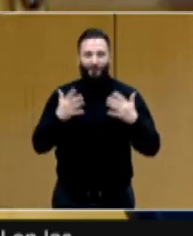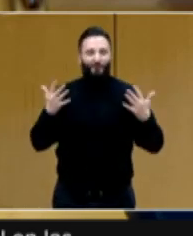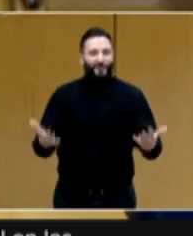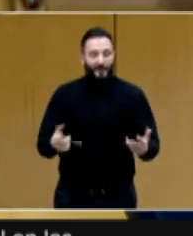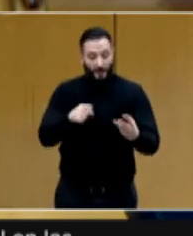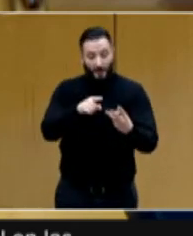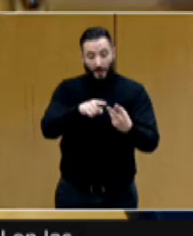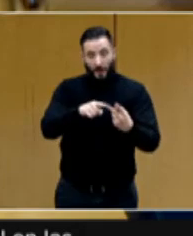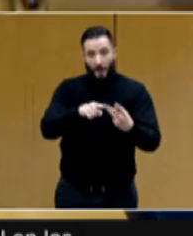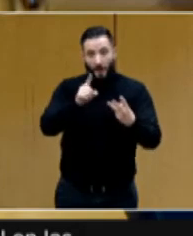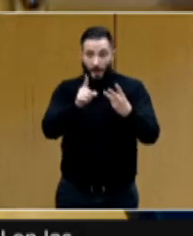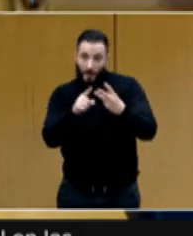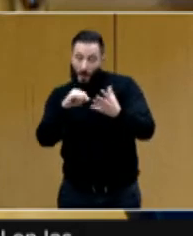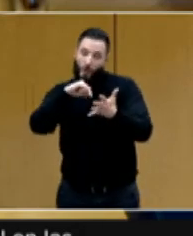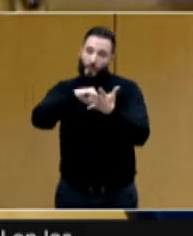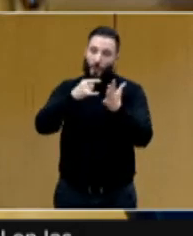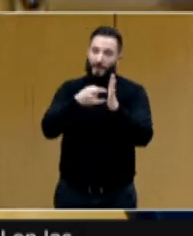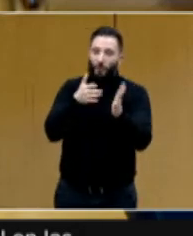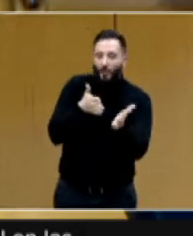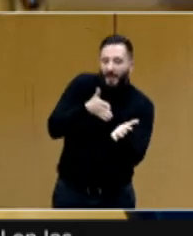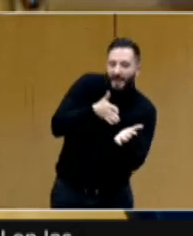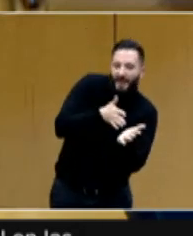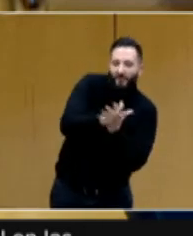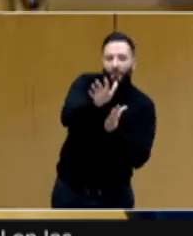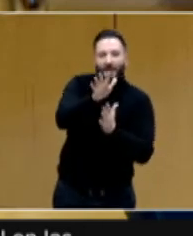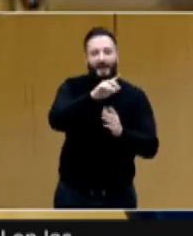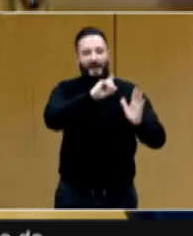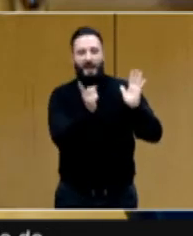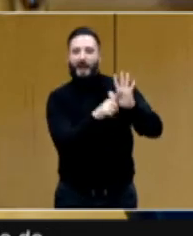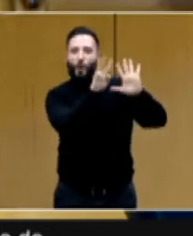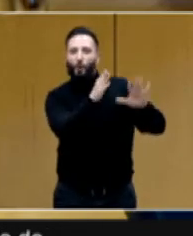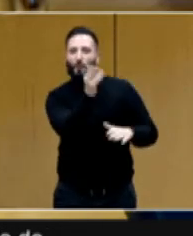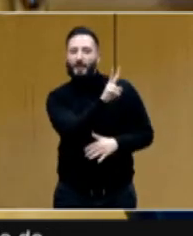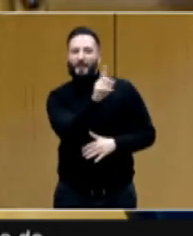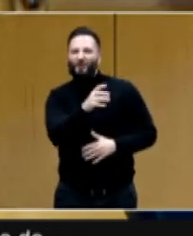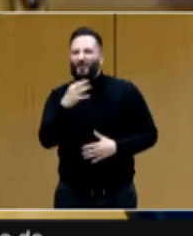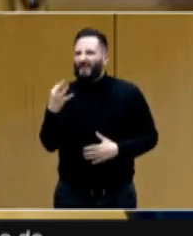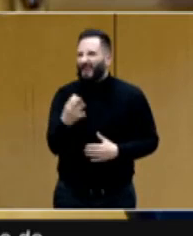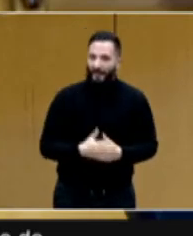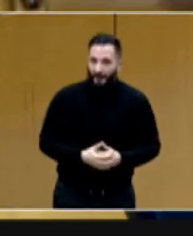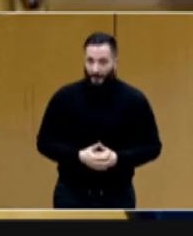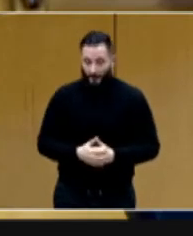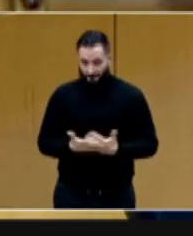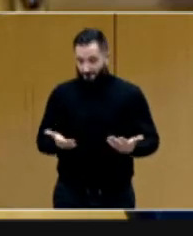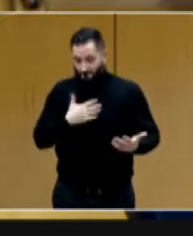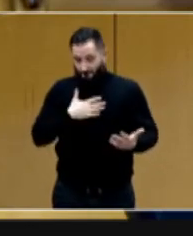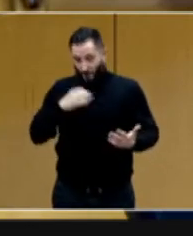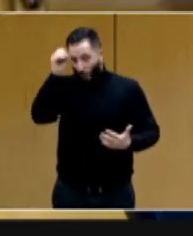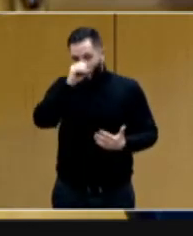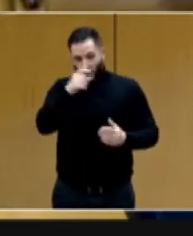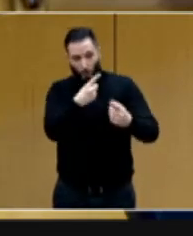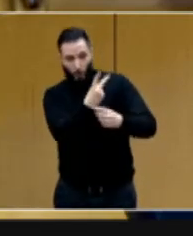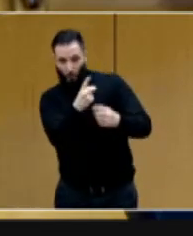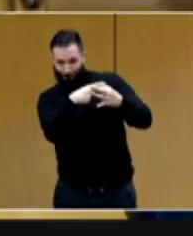respecto a la ley 18/2021 pues primero tengo que decir que esta opinión no difiere muchísimo no